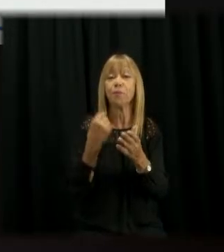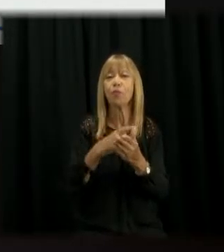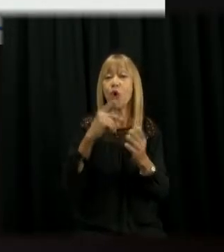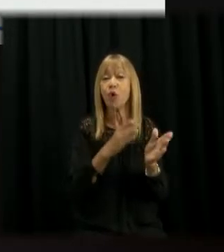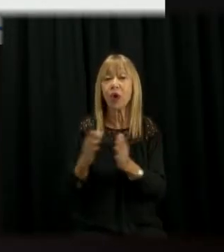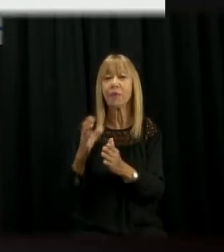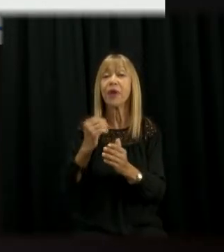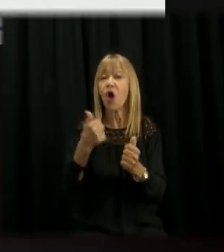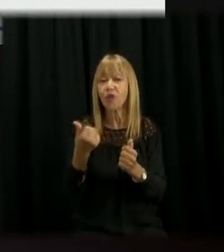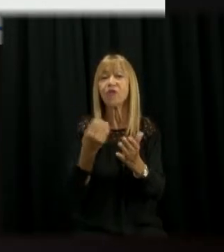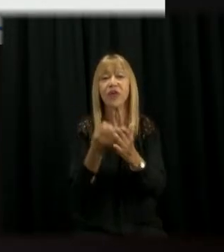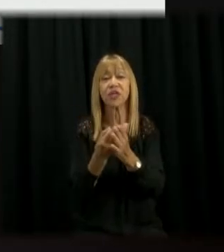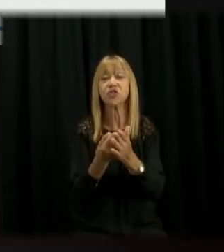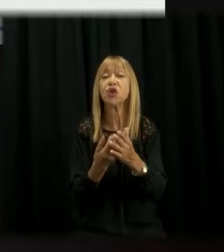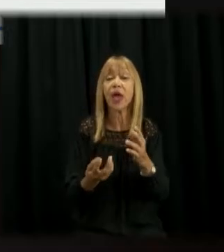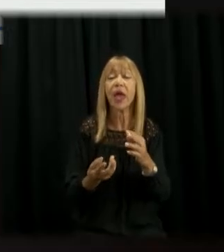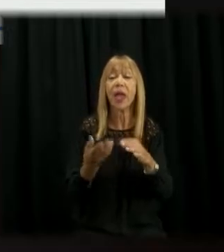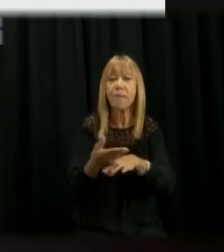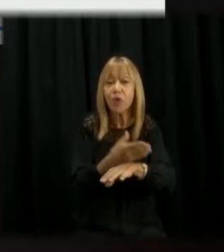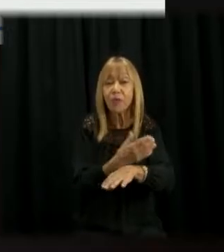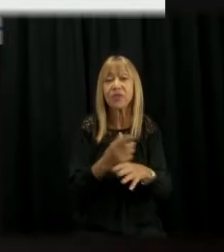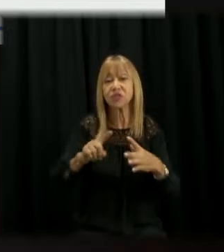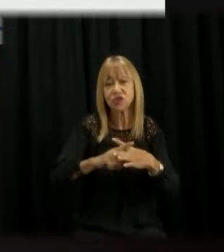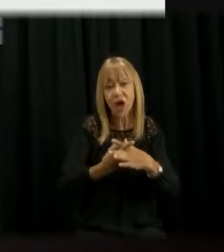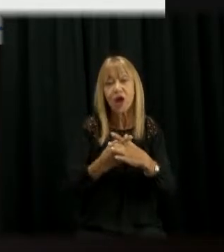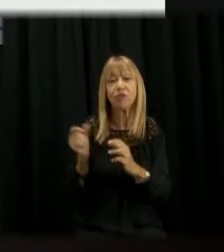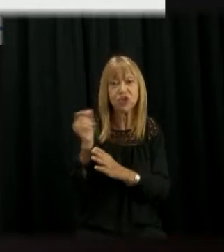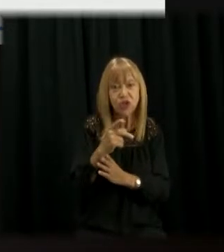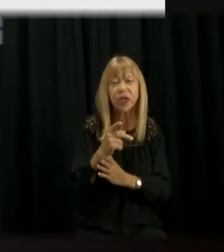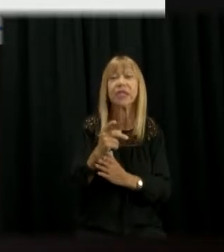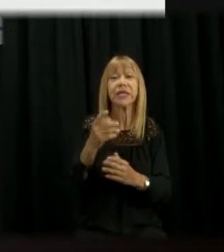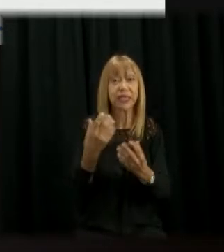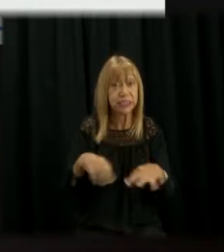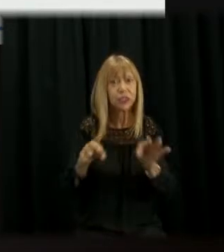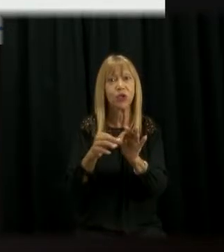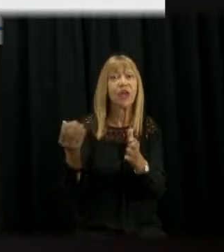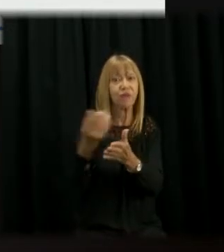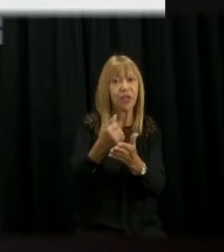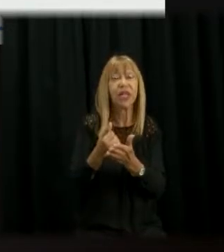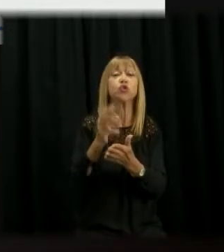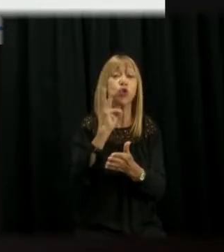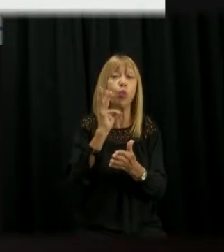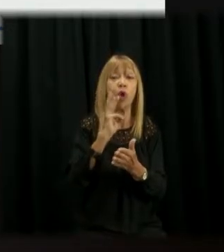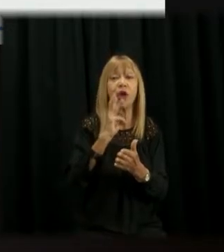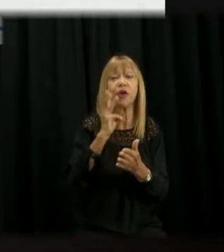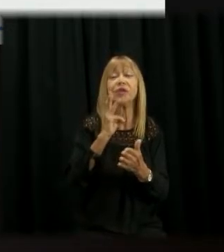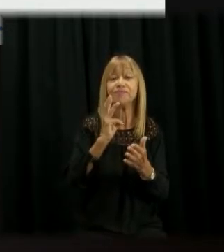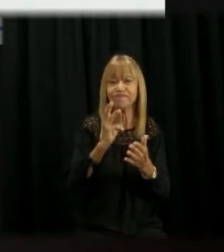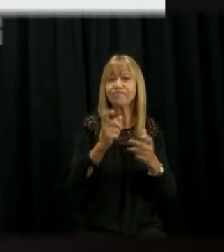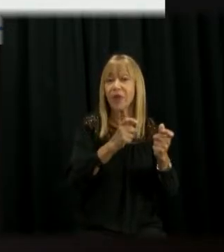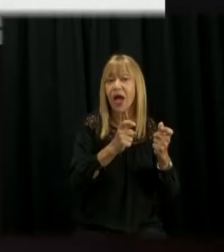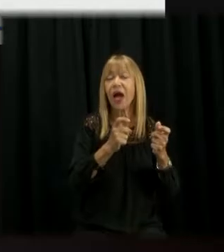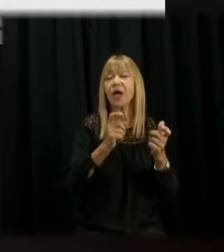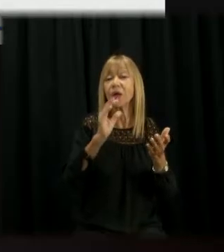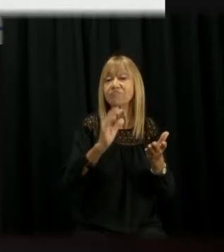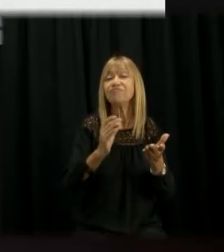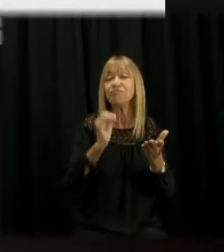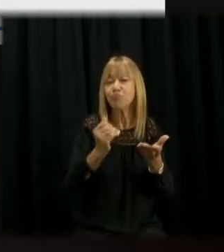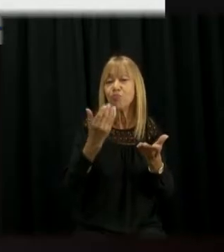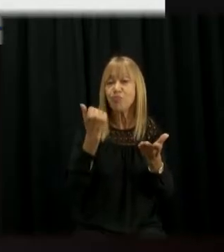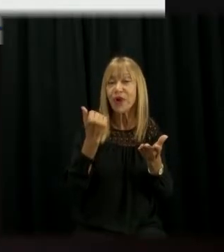aprovechó de diferentes mejoras económicas para poder dar mejores inversiones